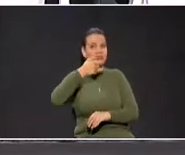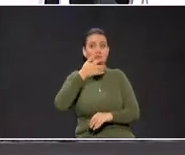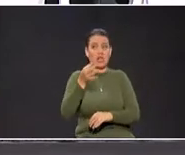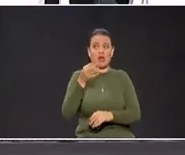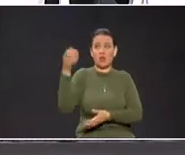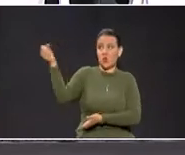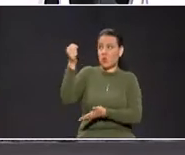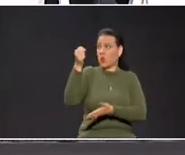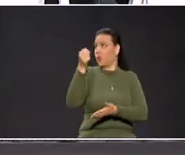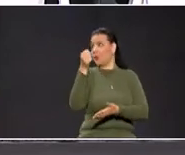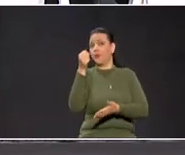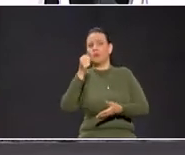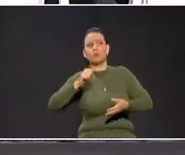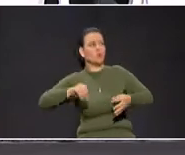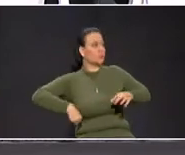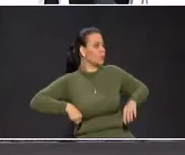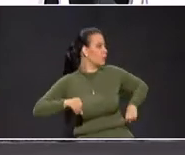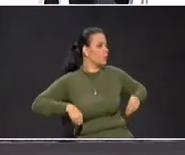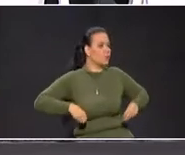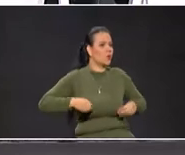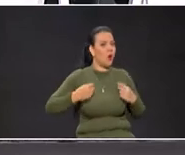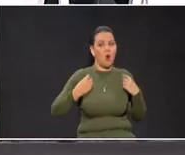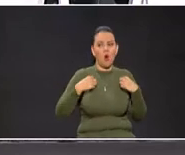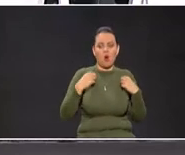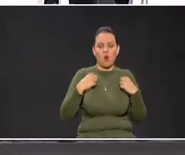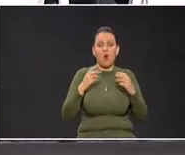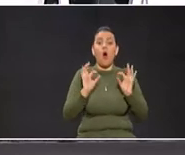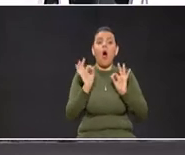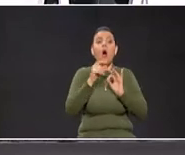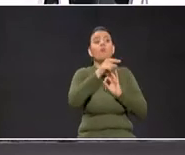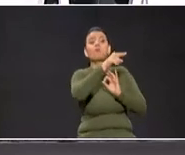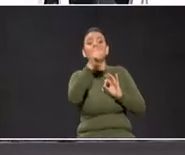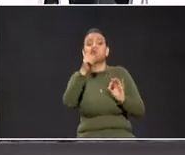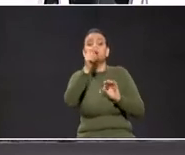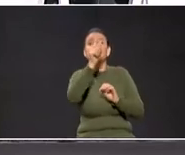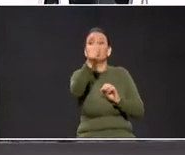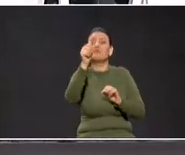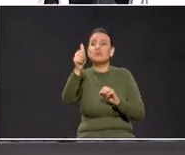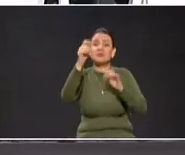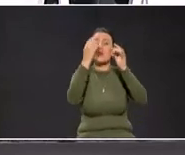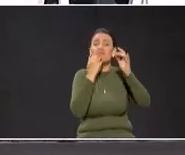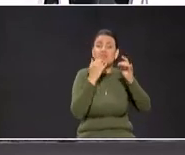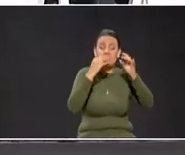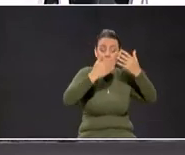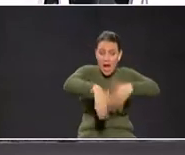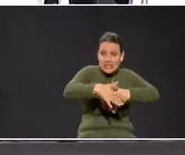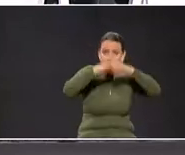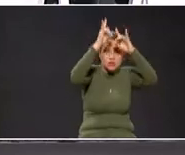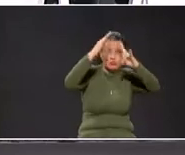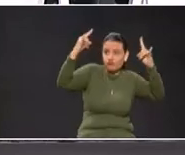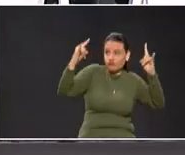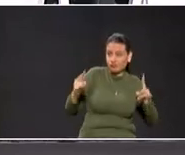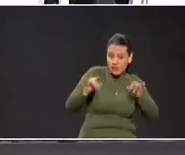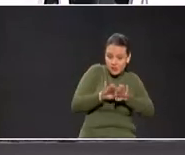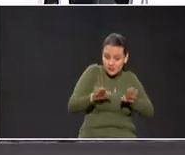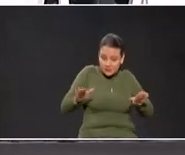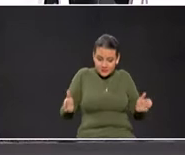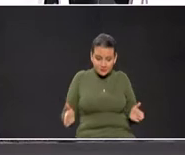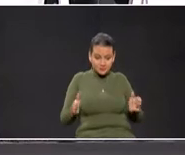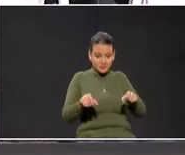345 cambios a sino que cada anuncio había llevándose a descuento ahí hay una experiencia bonita yo hay un estudio conmigo medicina